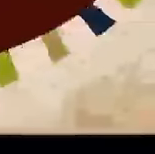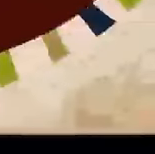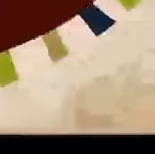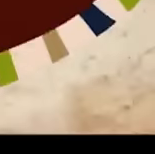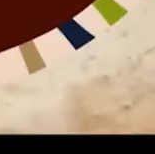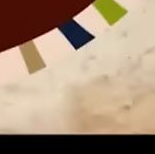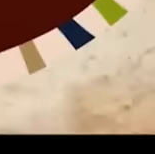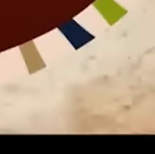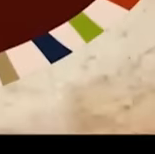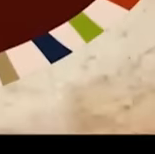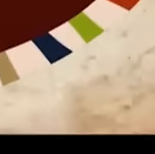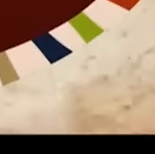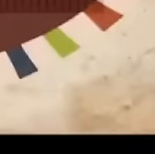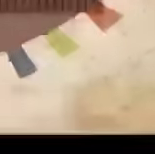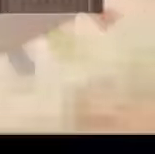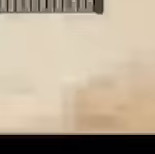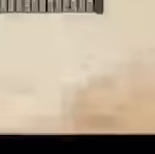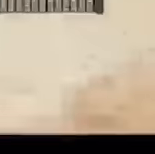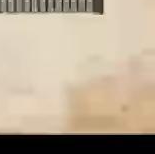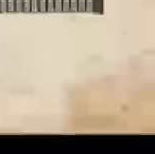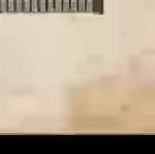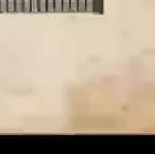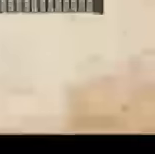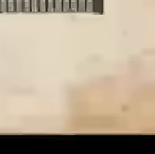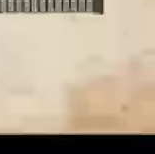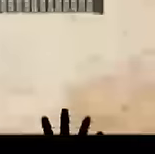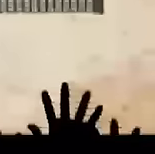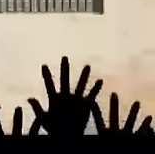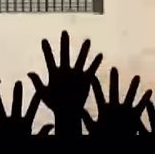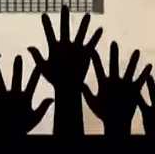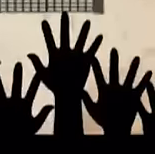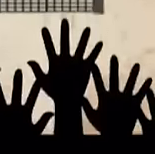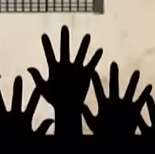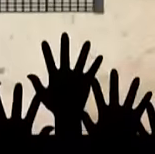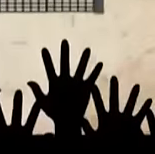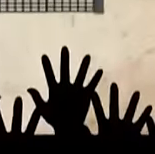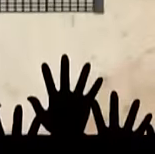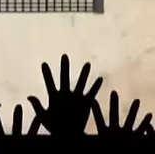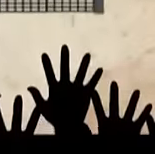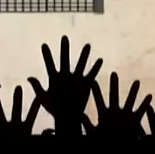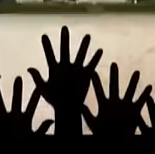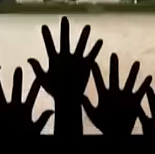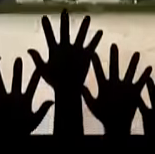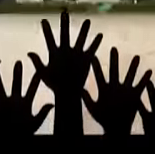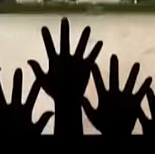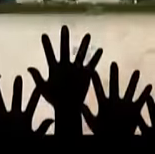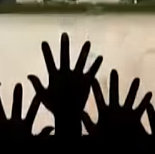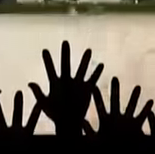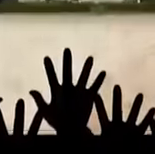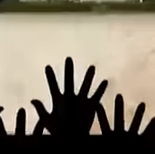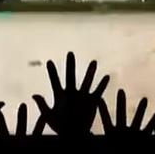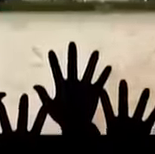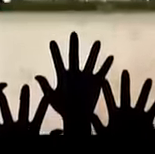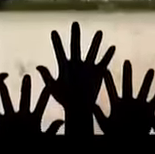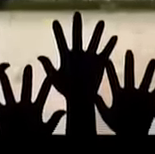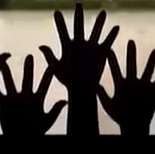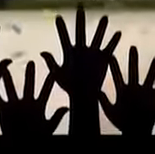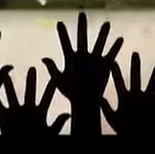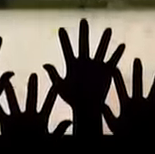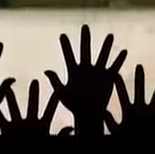merecen el mismo respeto. Por este motivo, cuando salió en libertad, mucha gente apoyó sus ideales y lo eligieron como presidente de